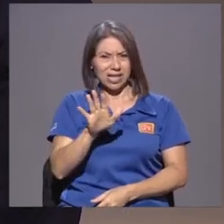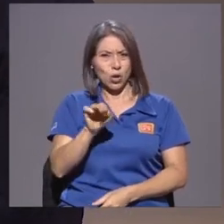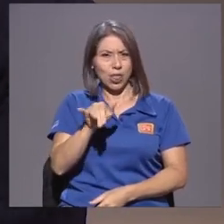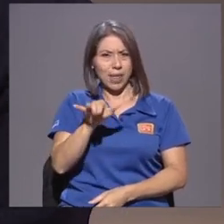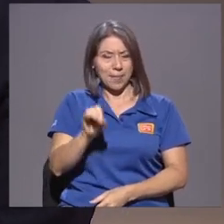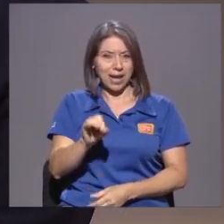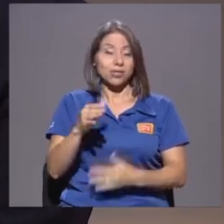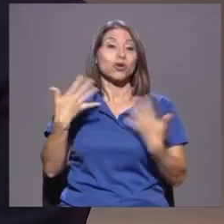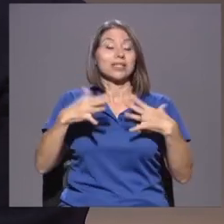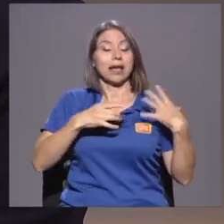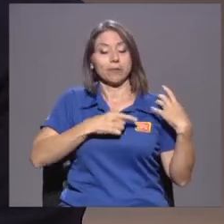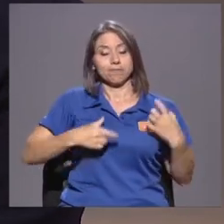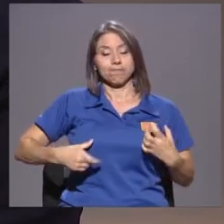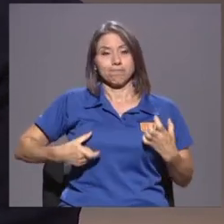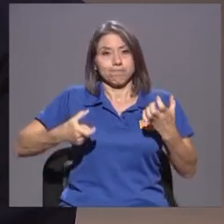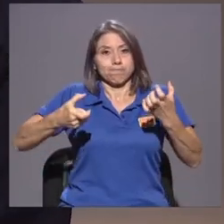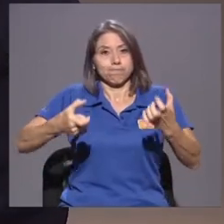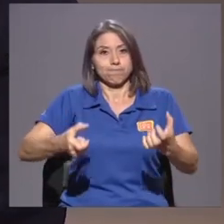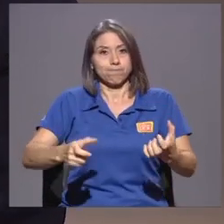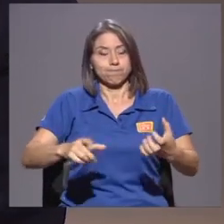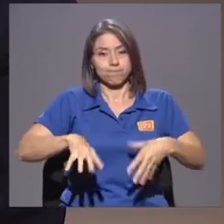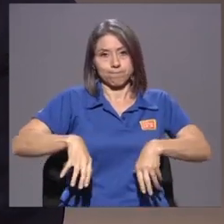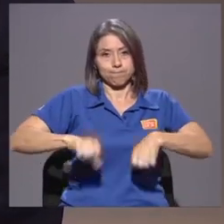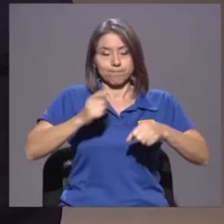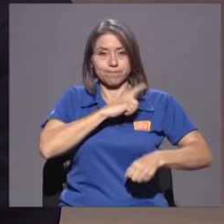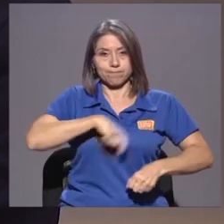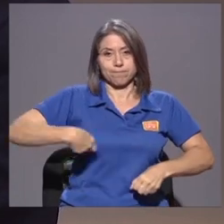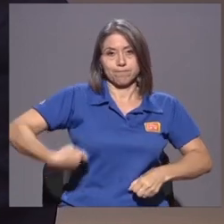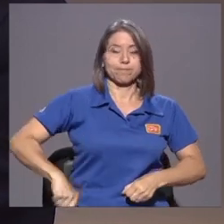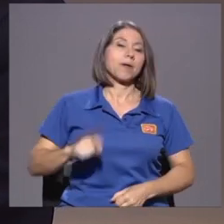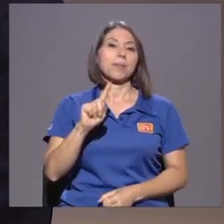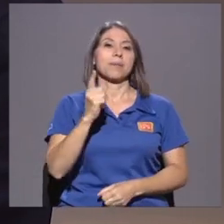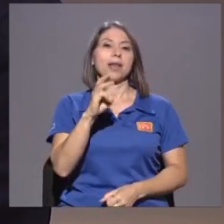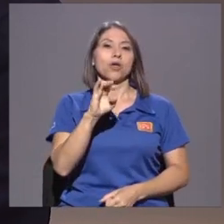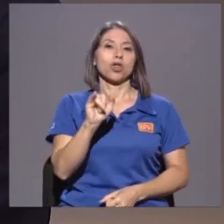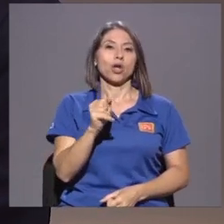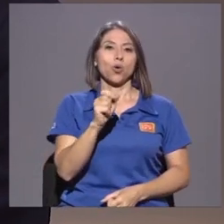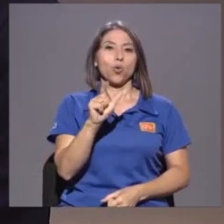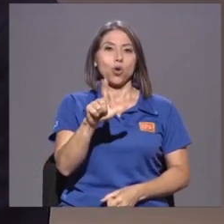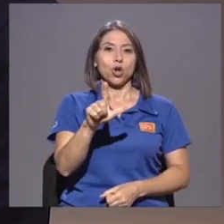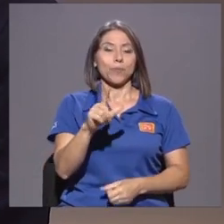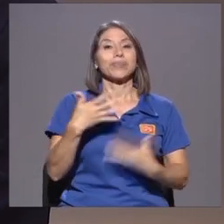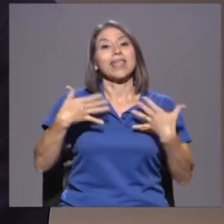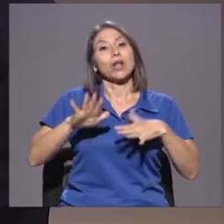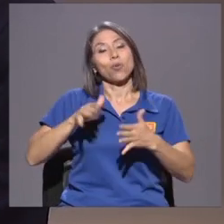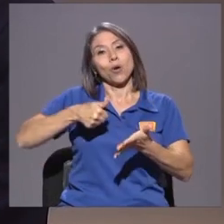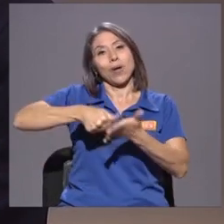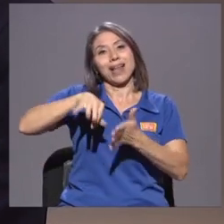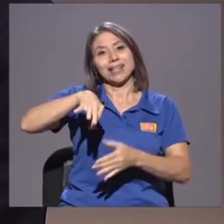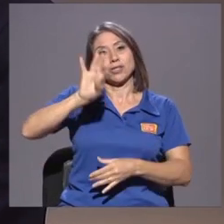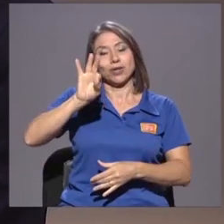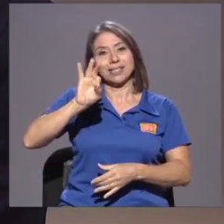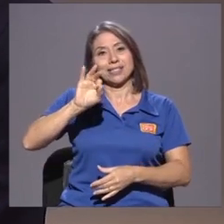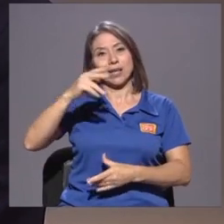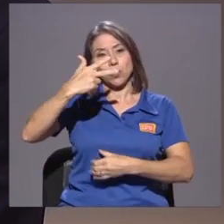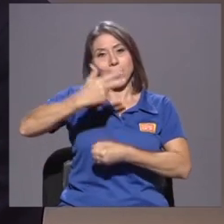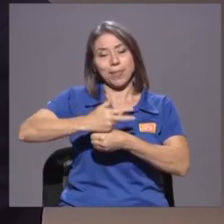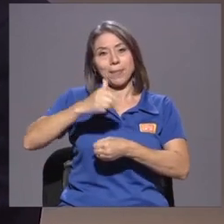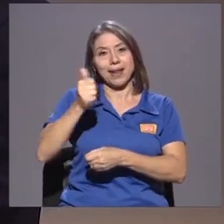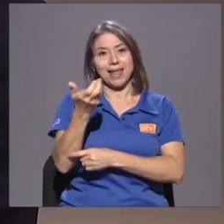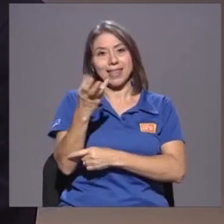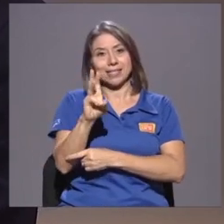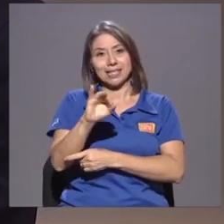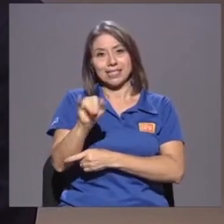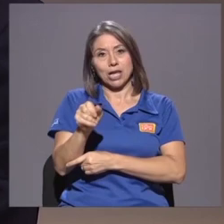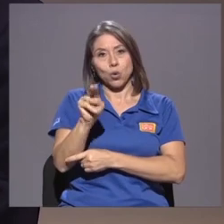toma de posesión fue el primero de julio y luego las elecciones en guatemala que fueron el 16 de junio que